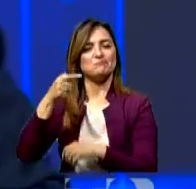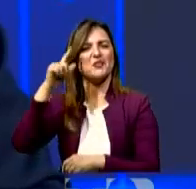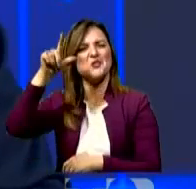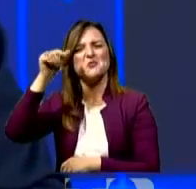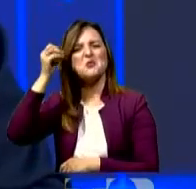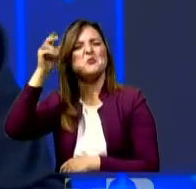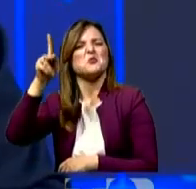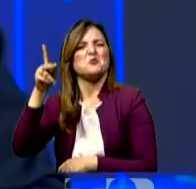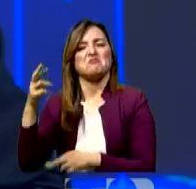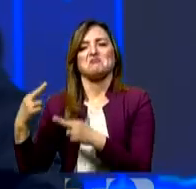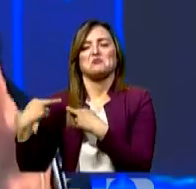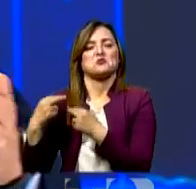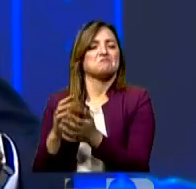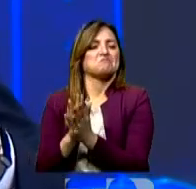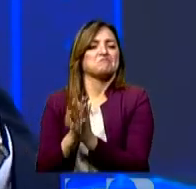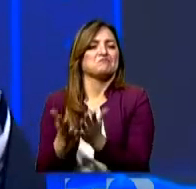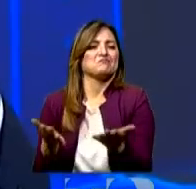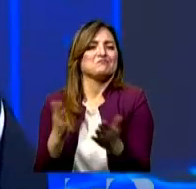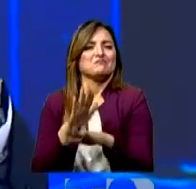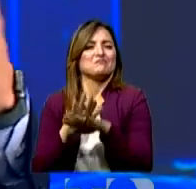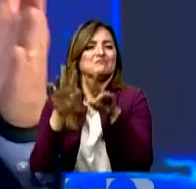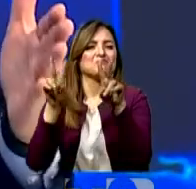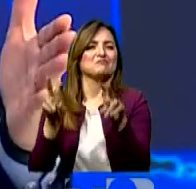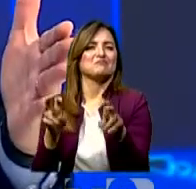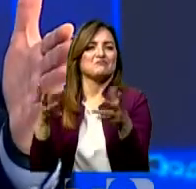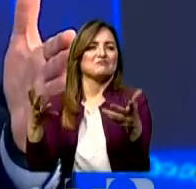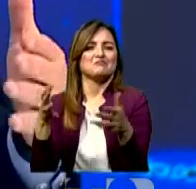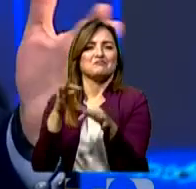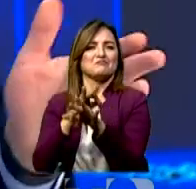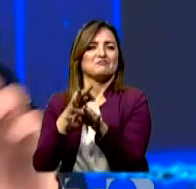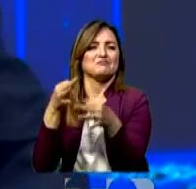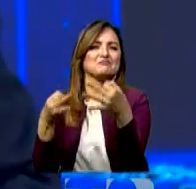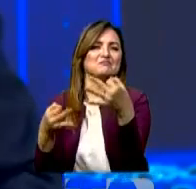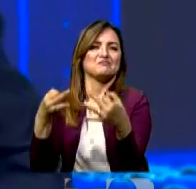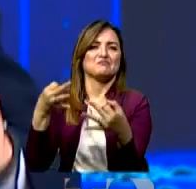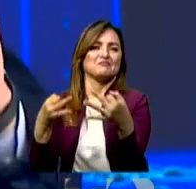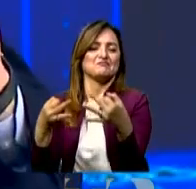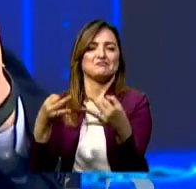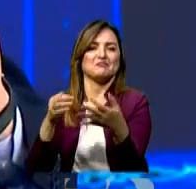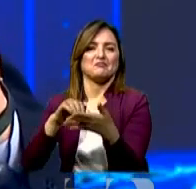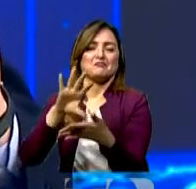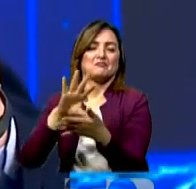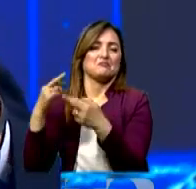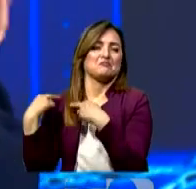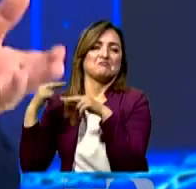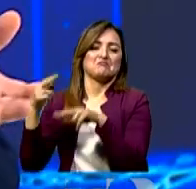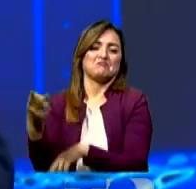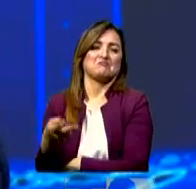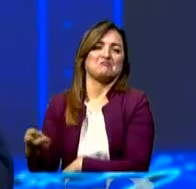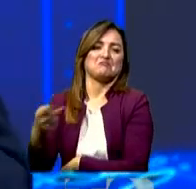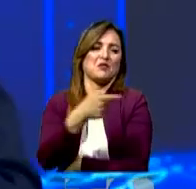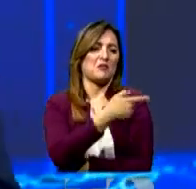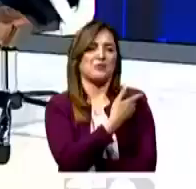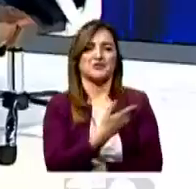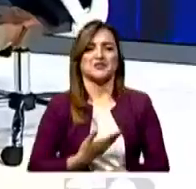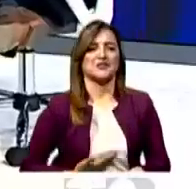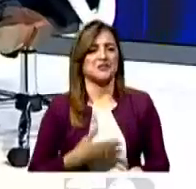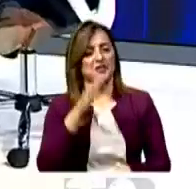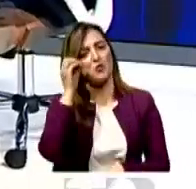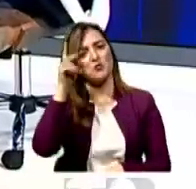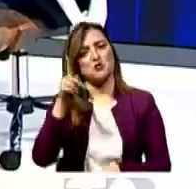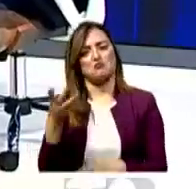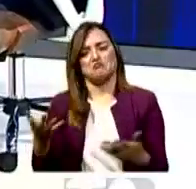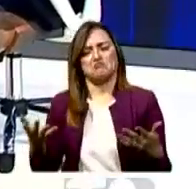compete porque el gobierno habla de un tema que le compete a la función judicial y la función legislativa finalmente y que tiene que hacer en esto el